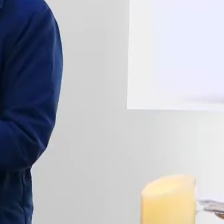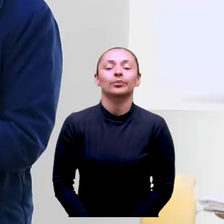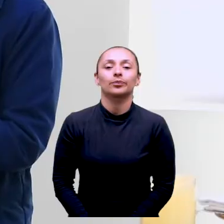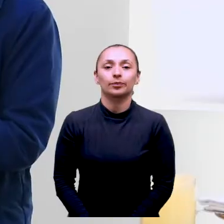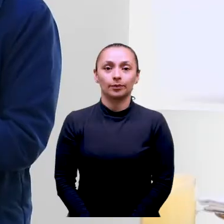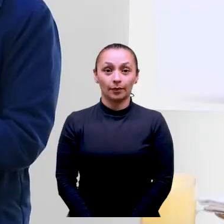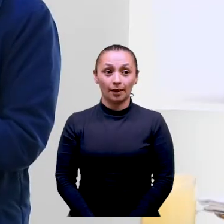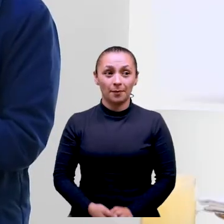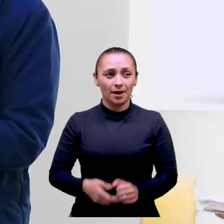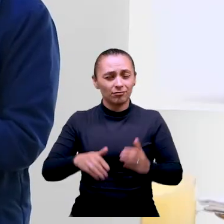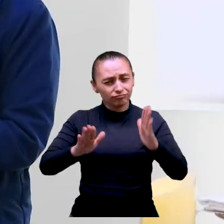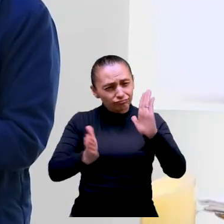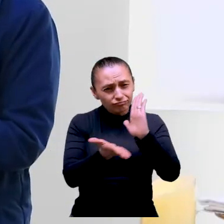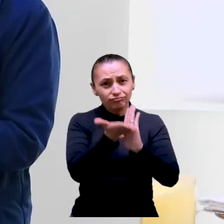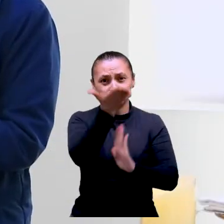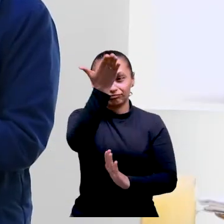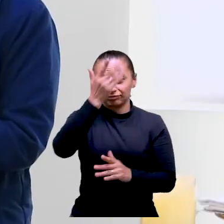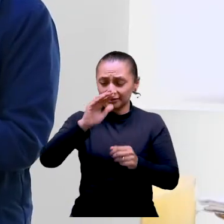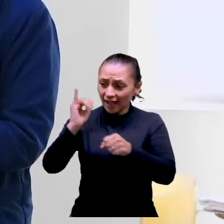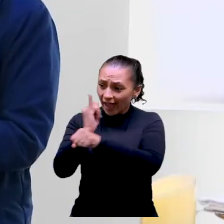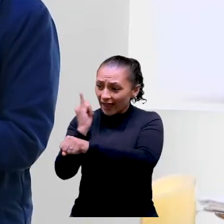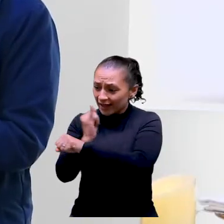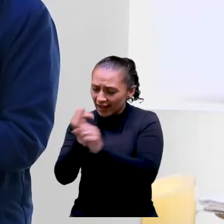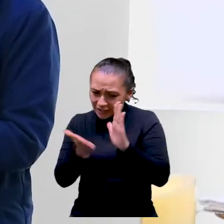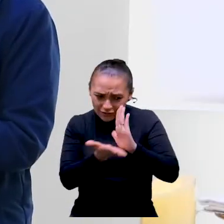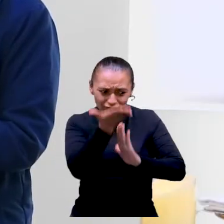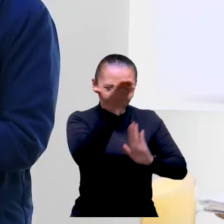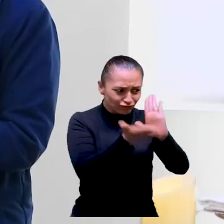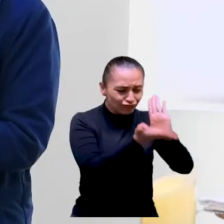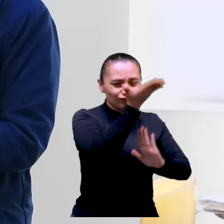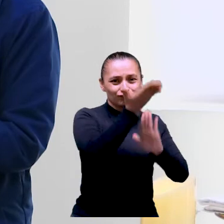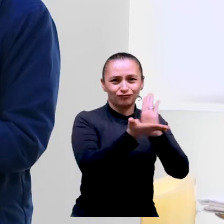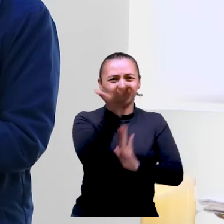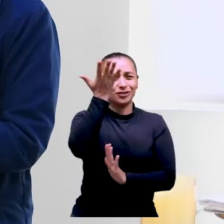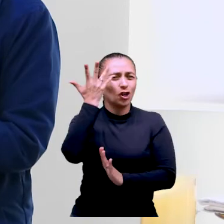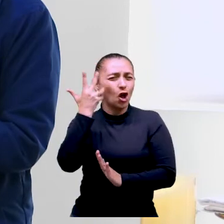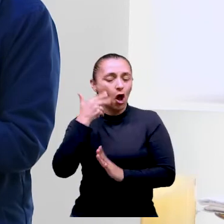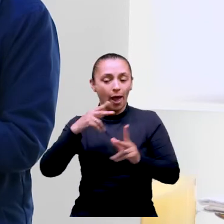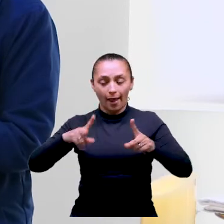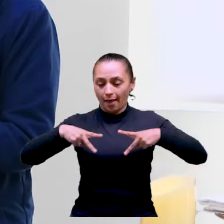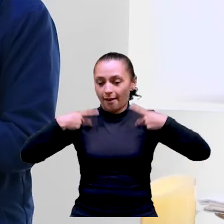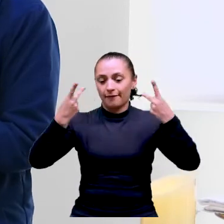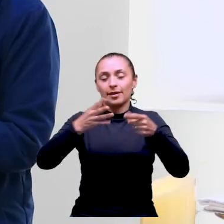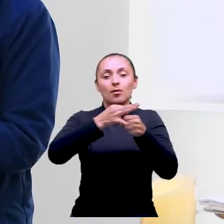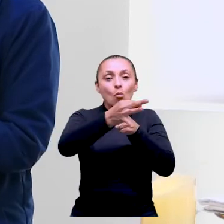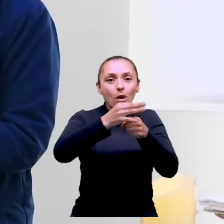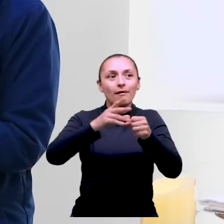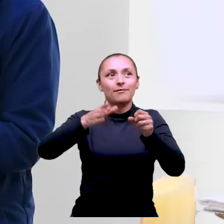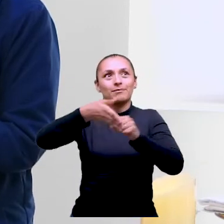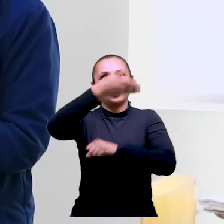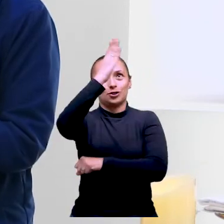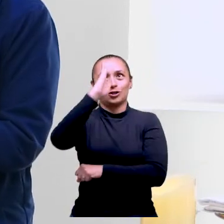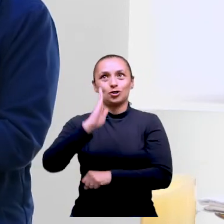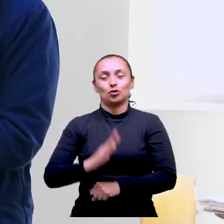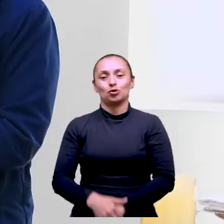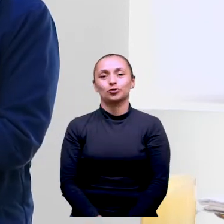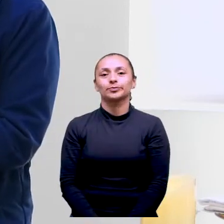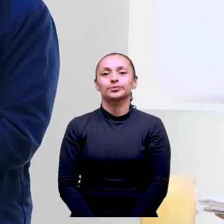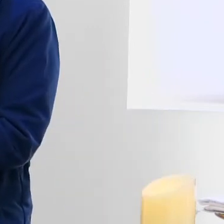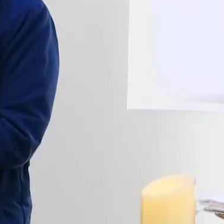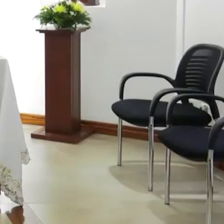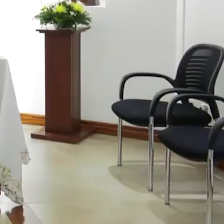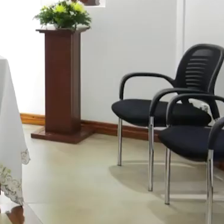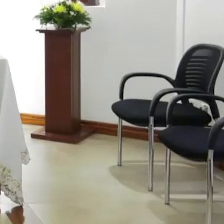para que la renovación diaria de la iglesia continúe dando nueva vida al pueblo de dios probemos al señor